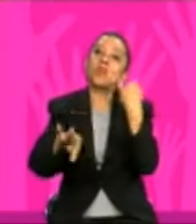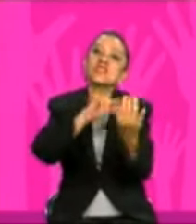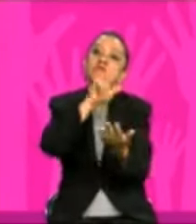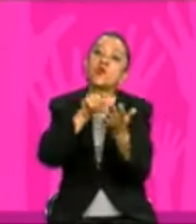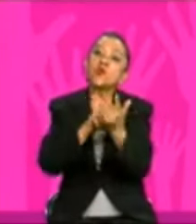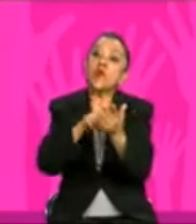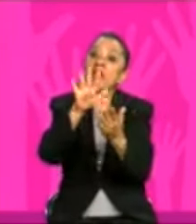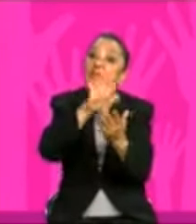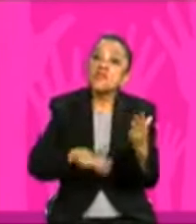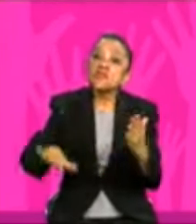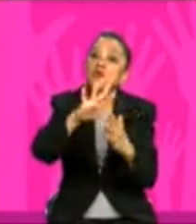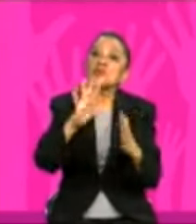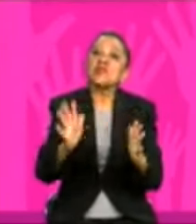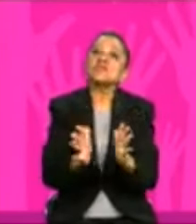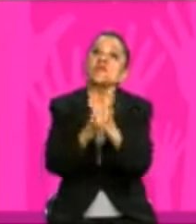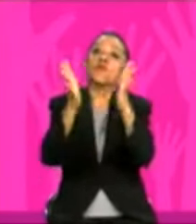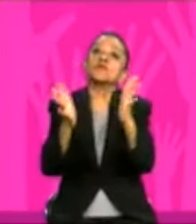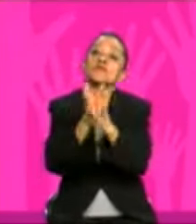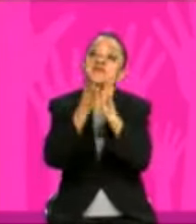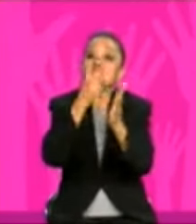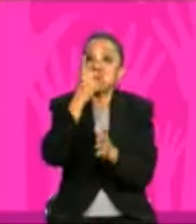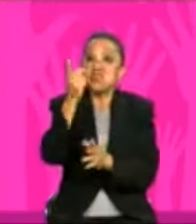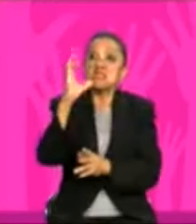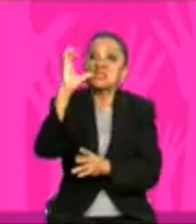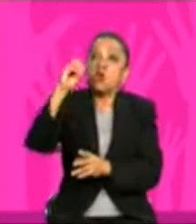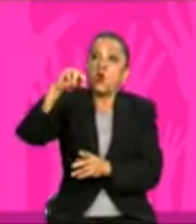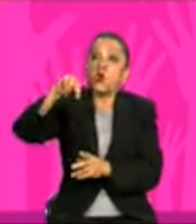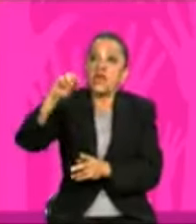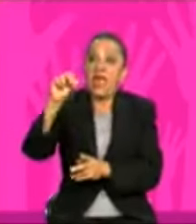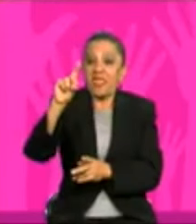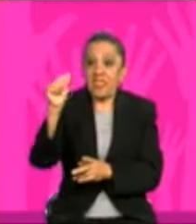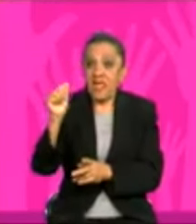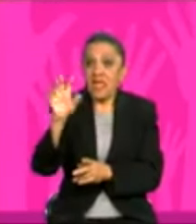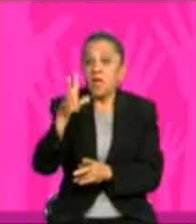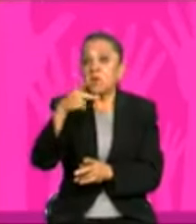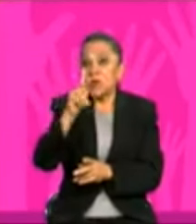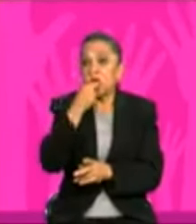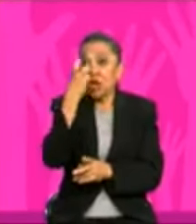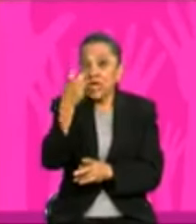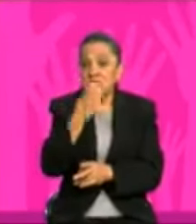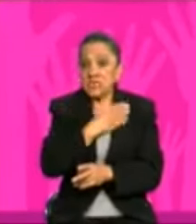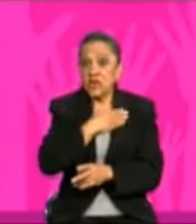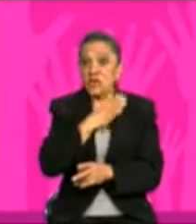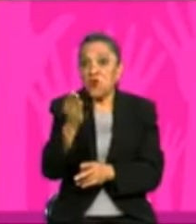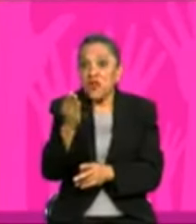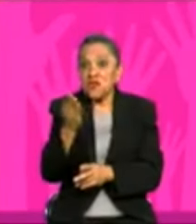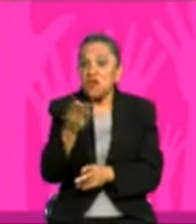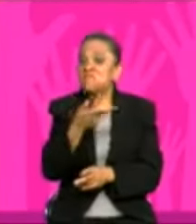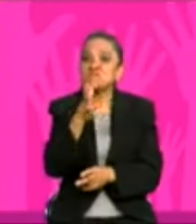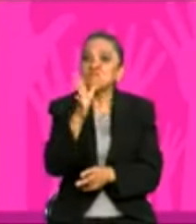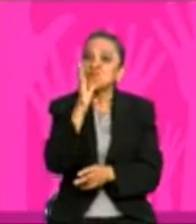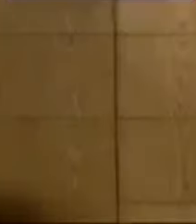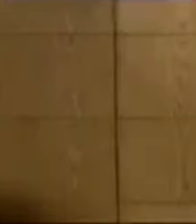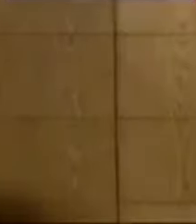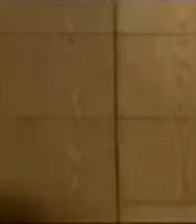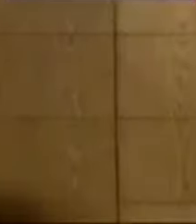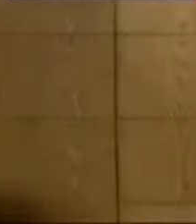las participaciones según la CONADE. Ni en eso, en lo que según es bueno, ha podido dar buenos